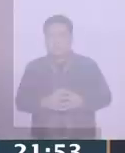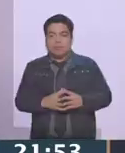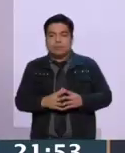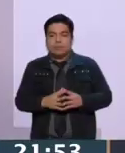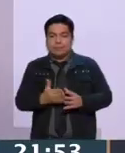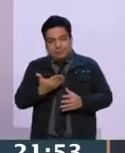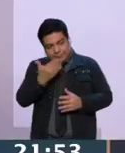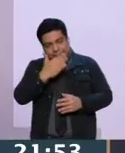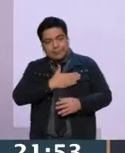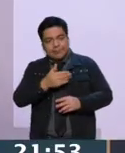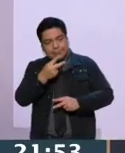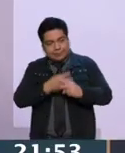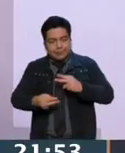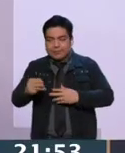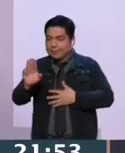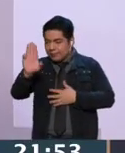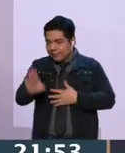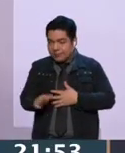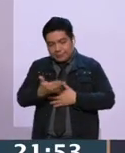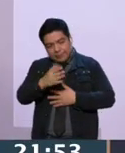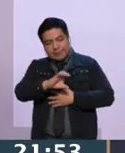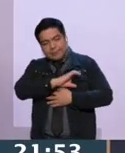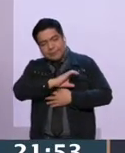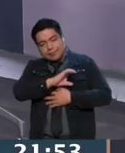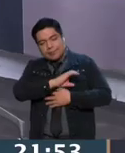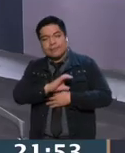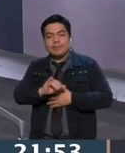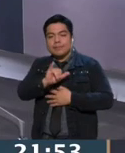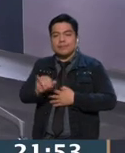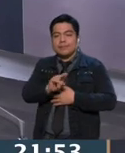Y le damos la bienvenida, como cada semana, a nuestra querida Julia Álvarez y Casa. ¿Cómo